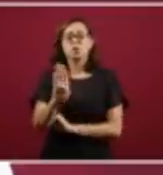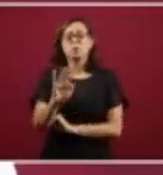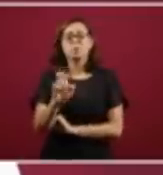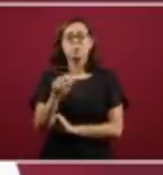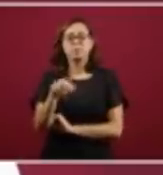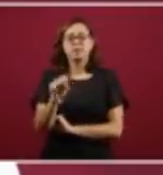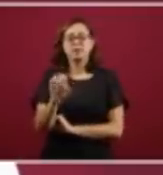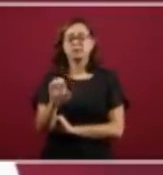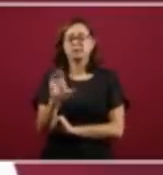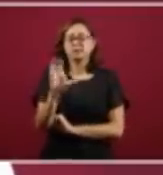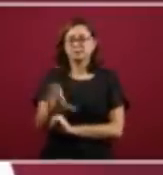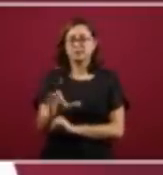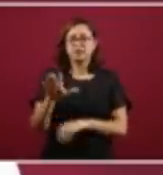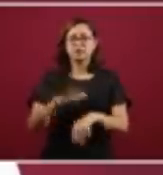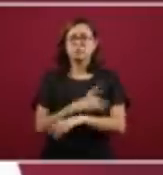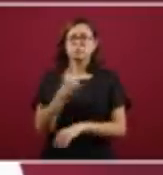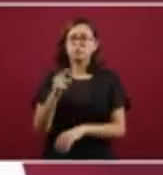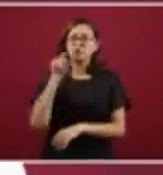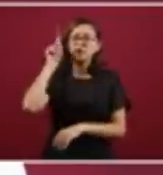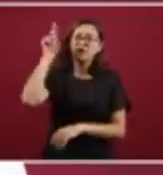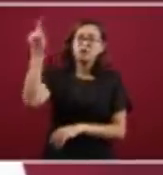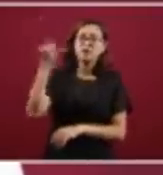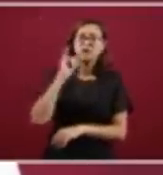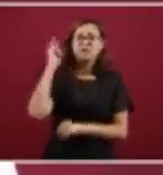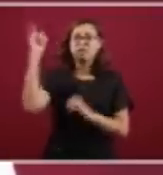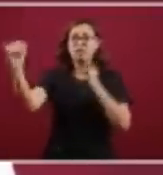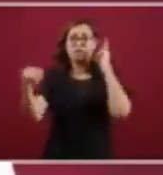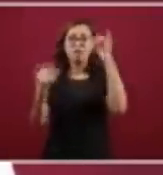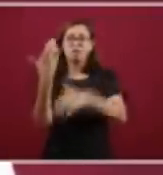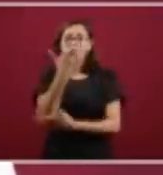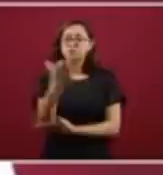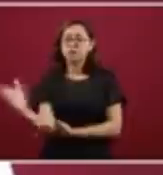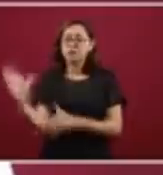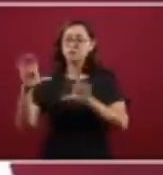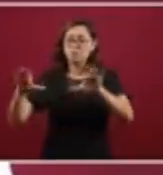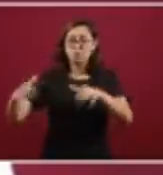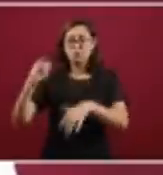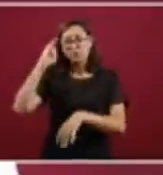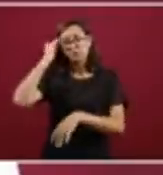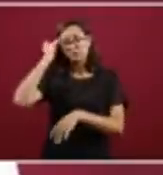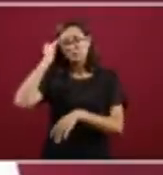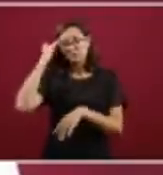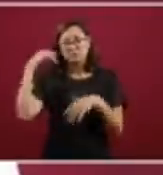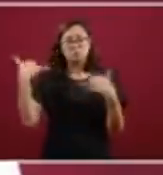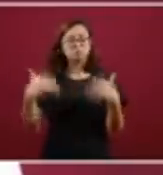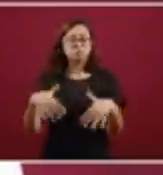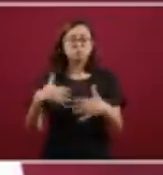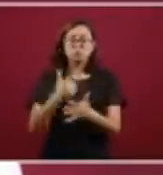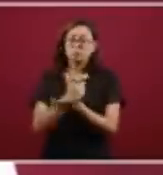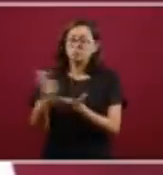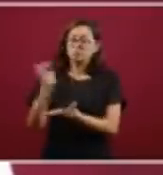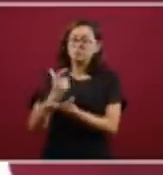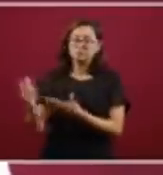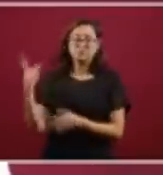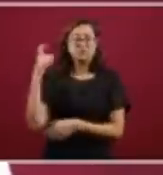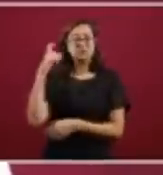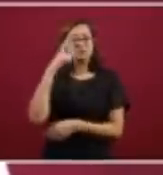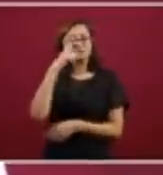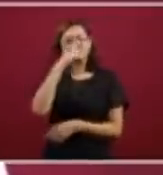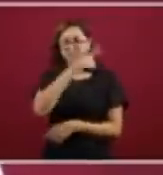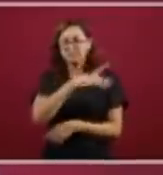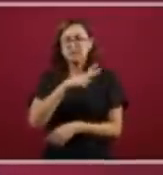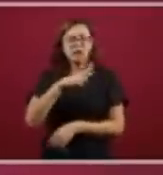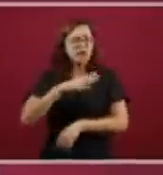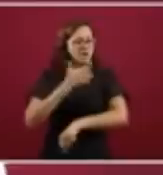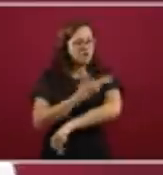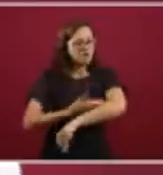pago en las zonas indígenas, en las zonas rurales, se realiza un operativo muy grande en el que también